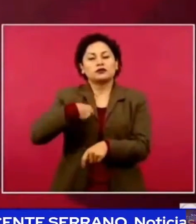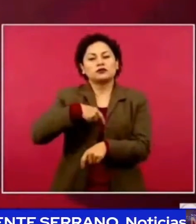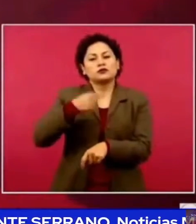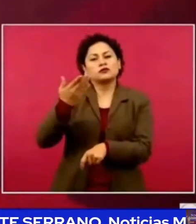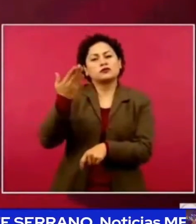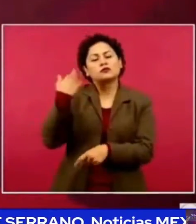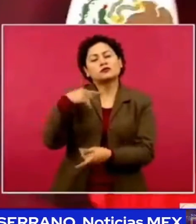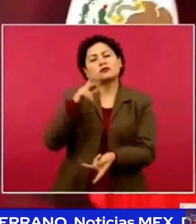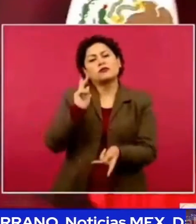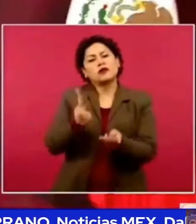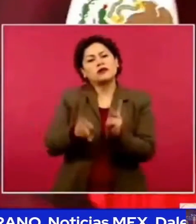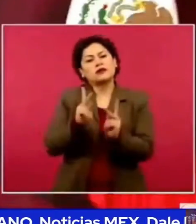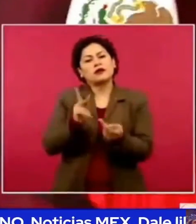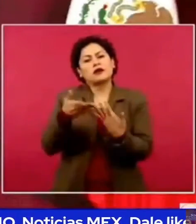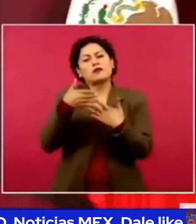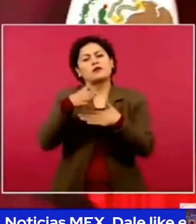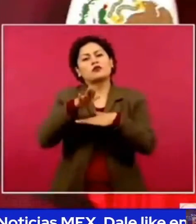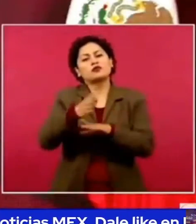¿no?